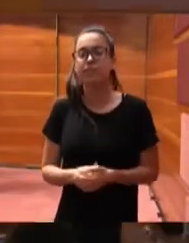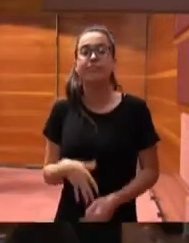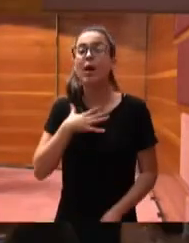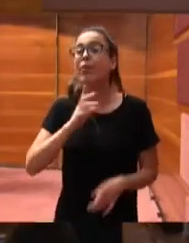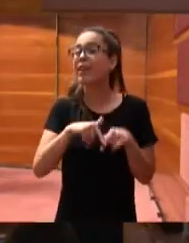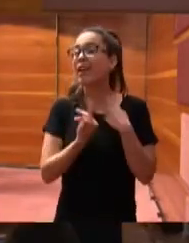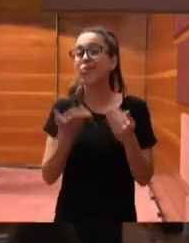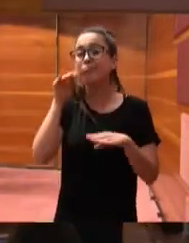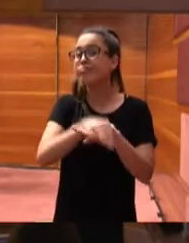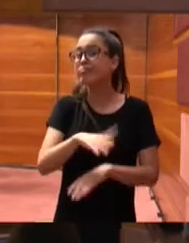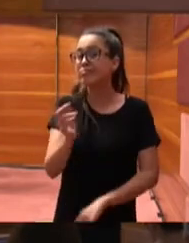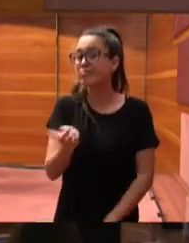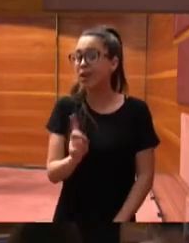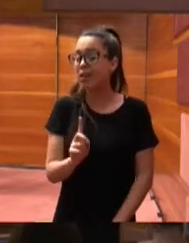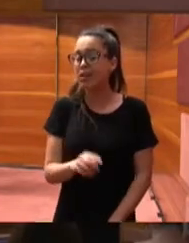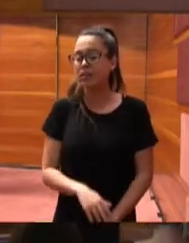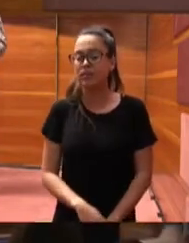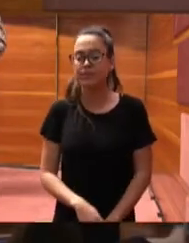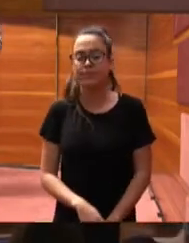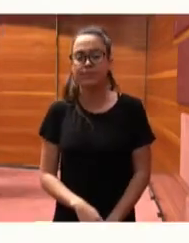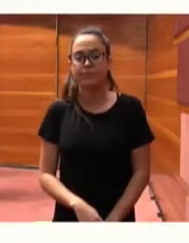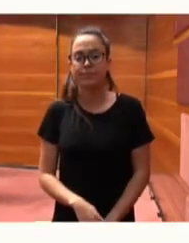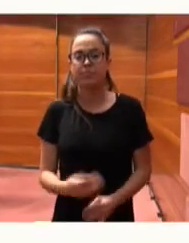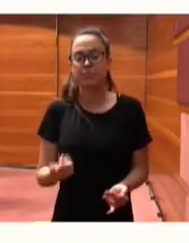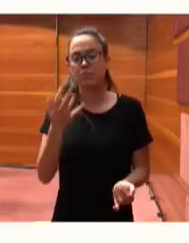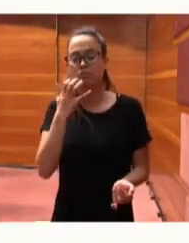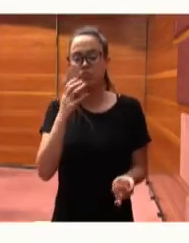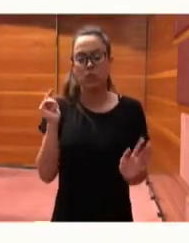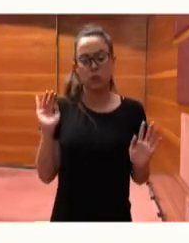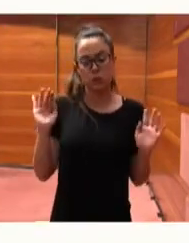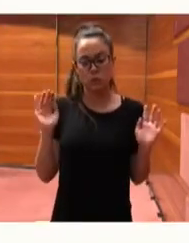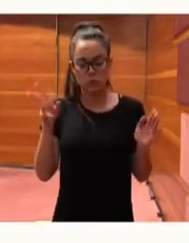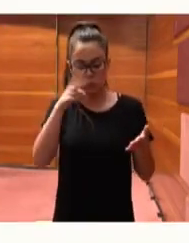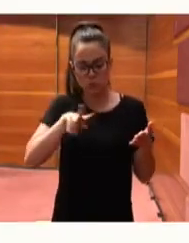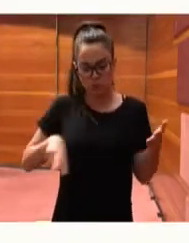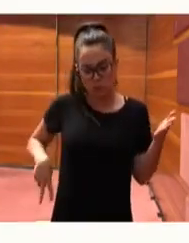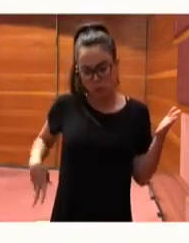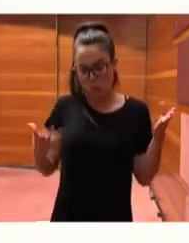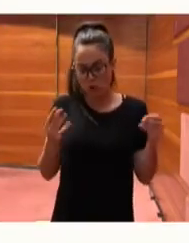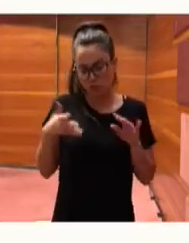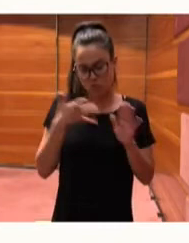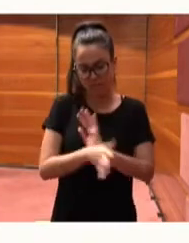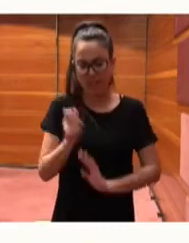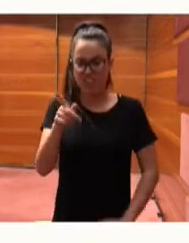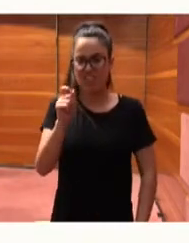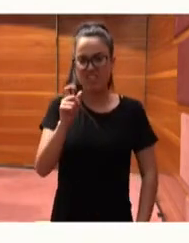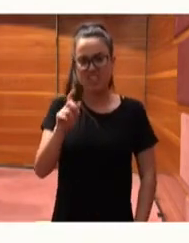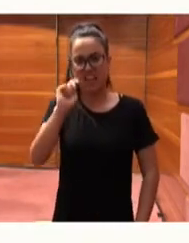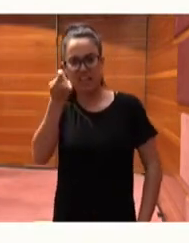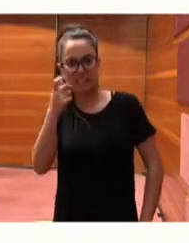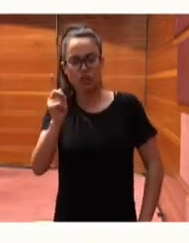cumpla. Nivel de éxito medio. Si te lo has currado, tampoco digo que vayas a fallar siempre, ¿no? Pero bueno, ahí